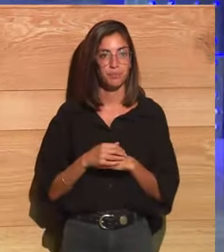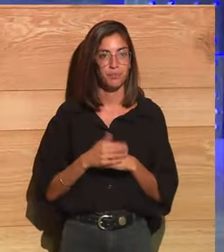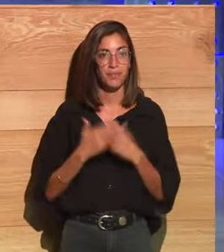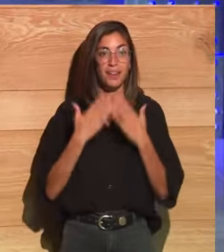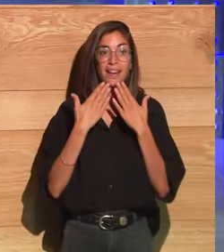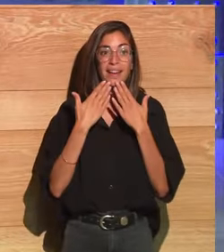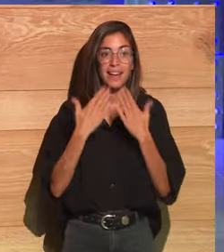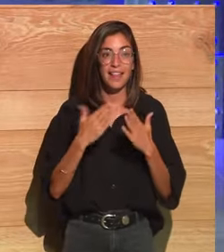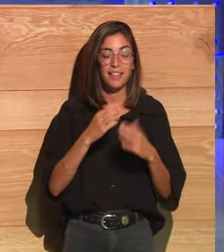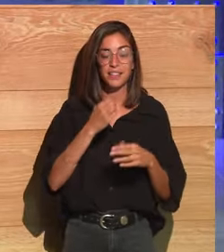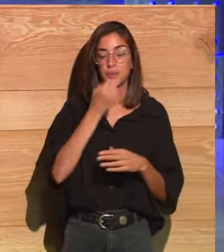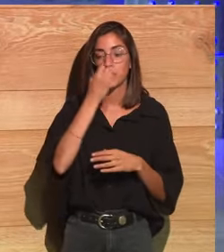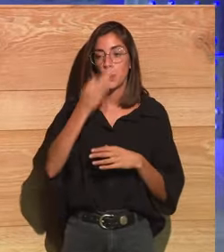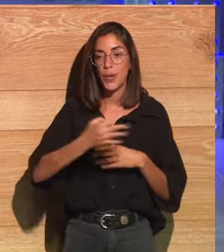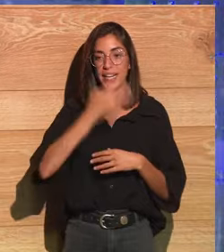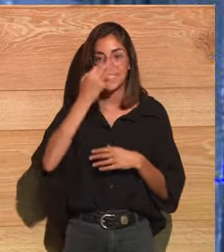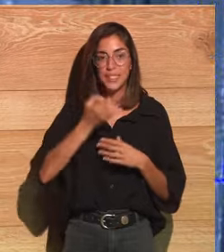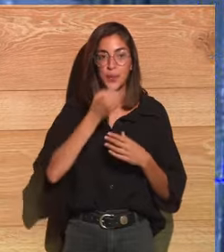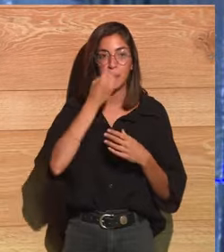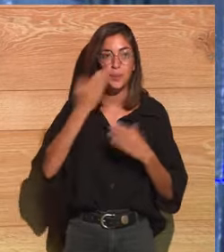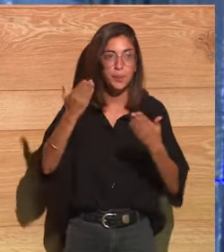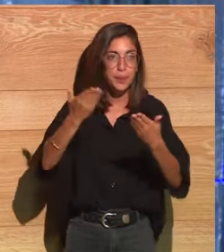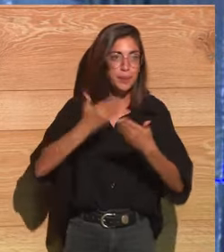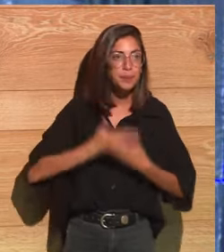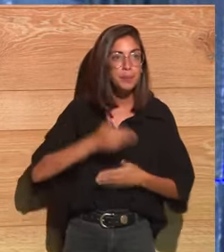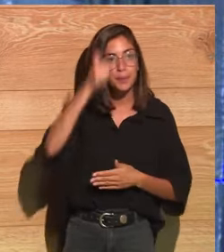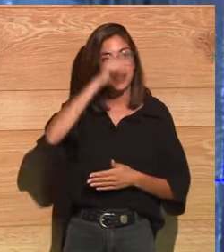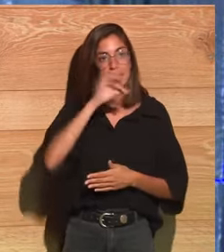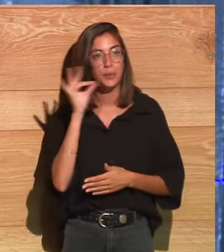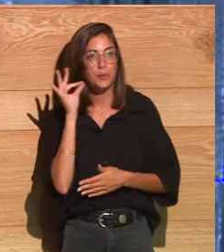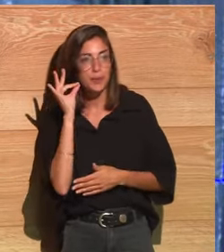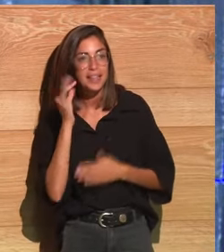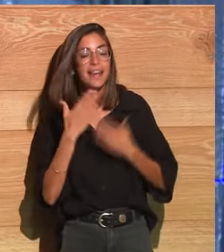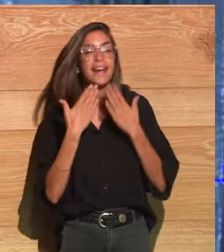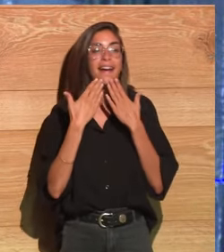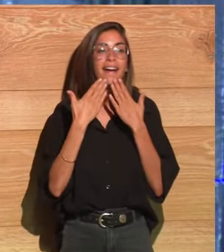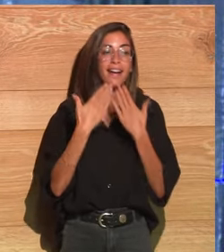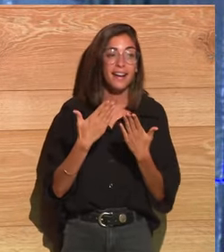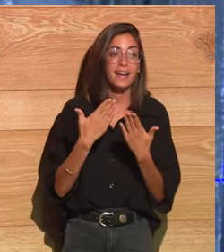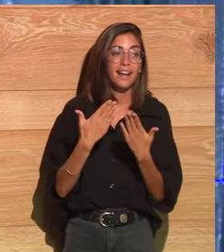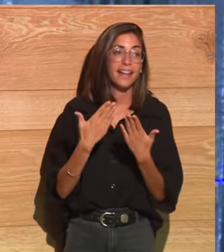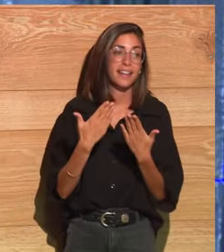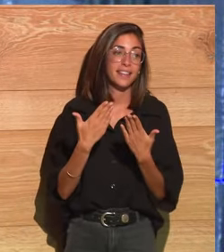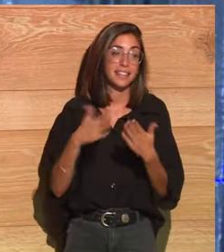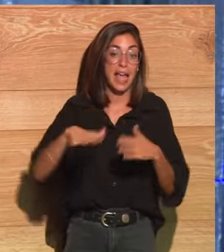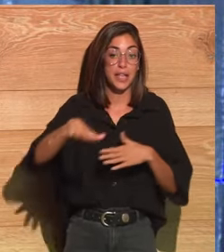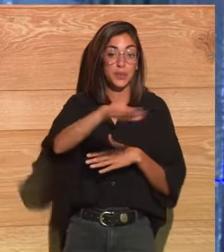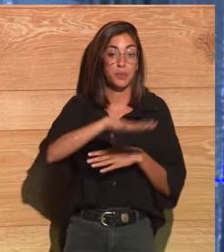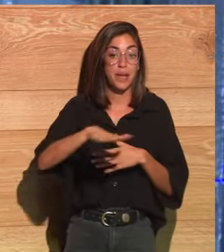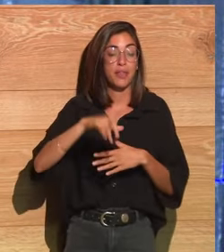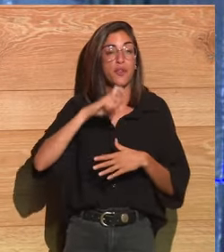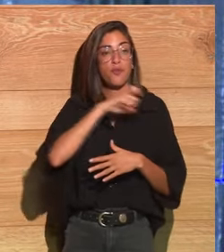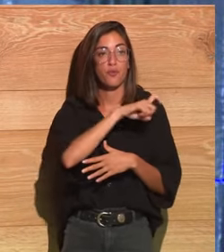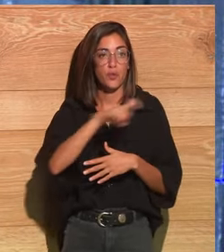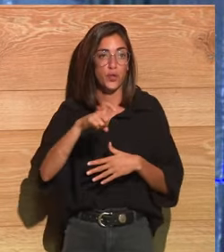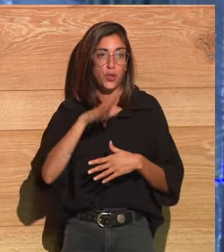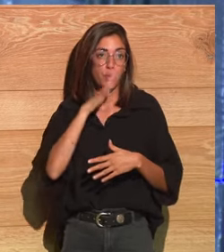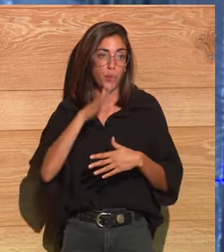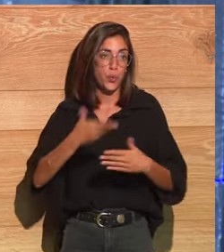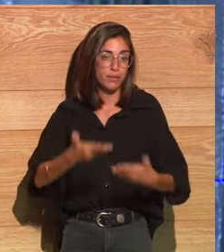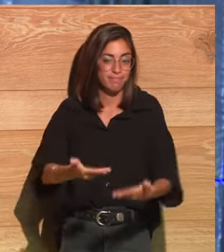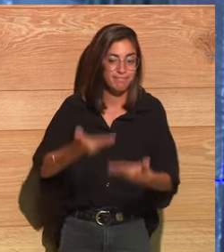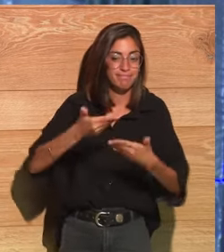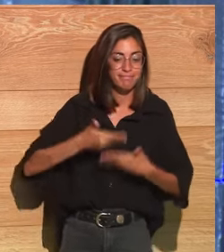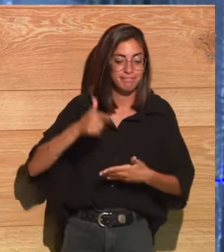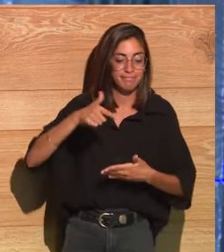Muchas gracias, buenas tardes, bienvenidas, bienvenidos. Gracias al espacio y la Fundación por cedernos este